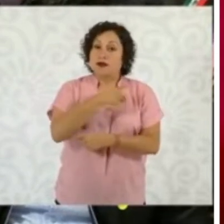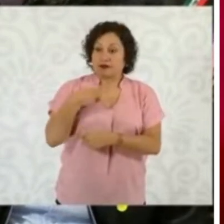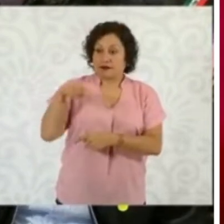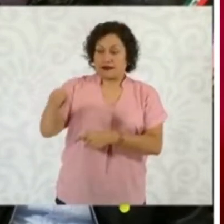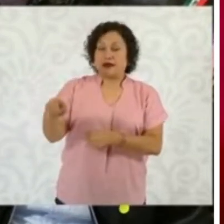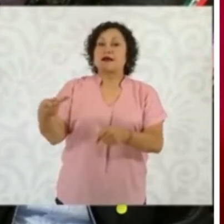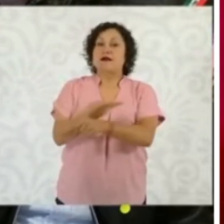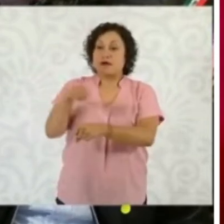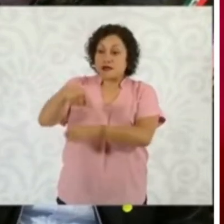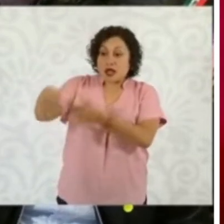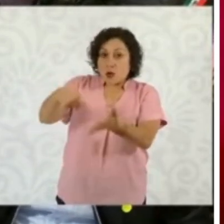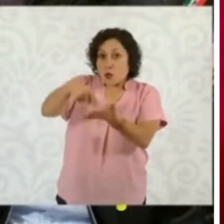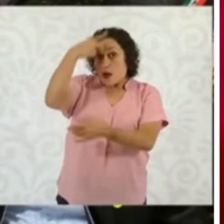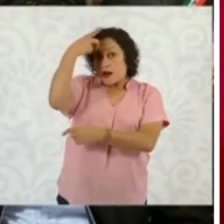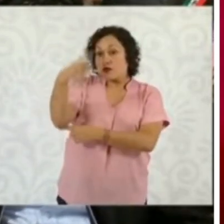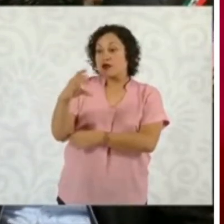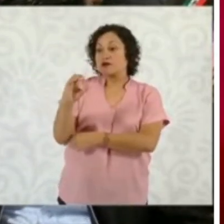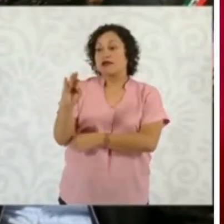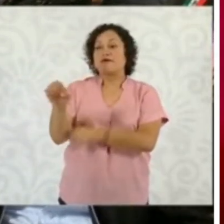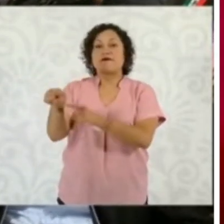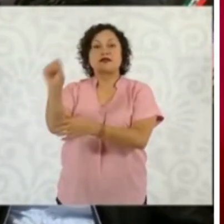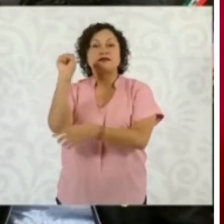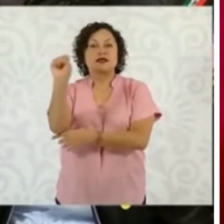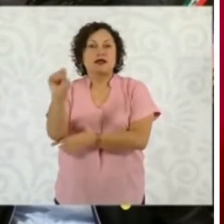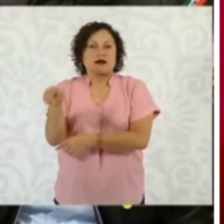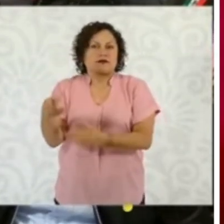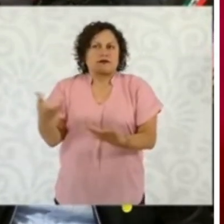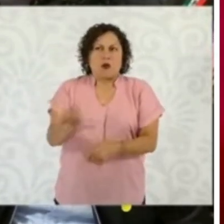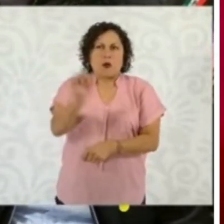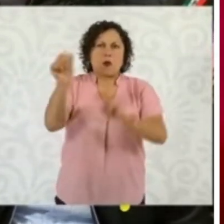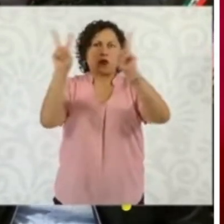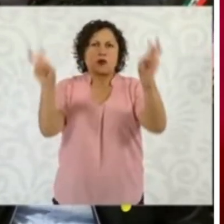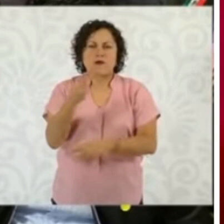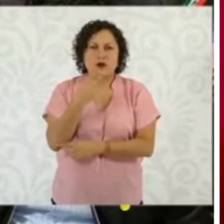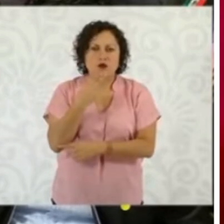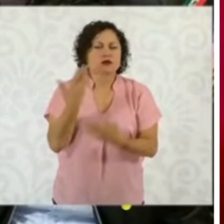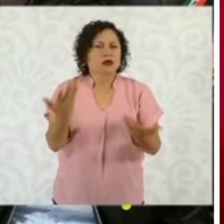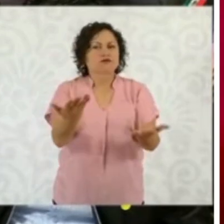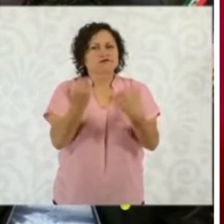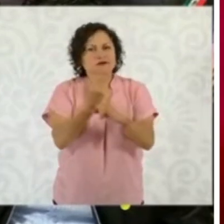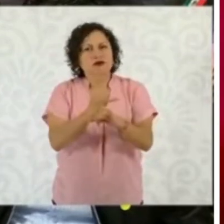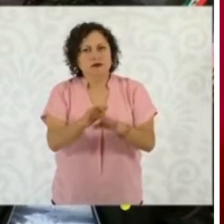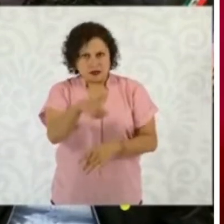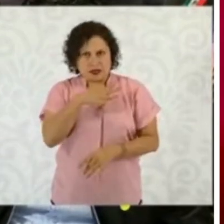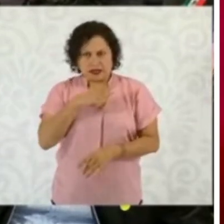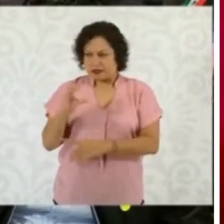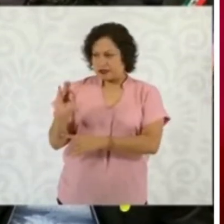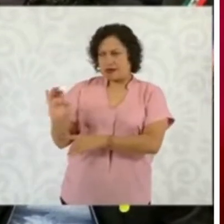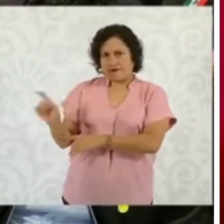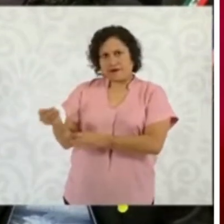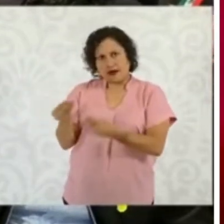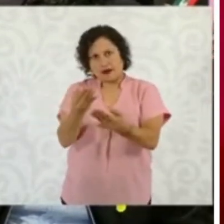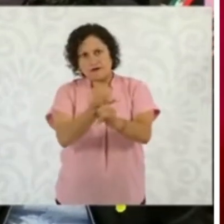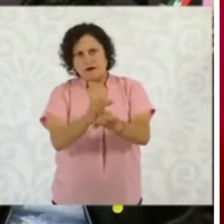está utilizando un inmueble que es para cuestiones sindicales, para una presunta actividad ilícita. Si tienen información al respecto, si la CFE ha hablado de esta